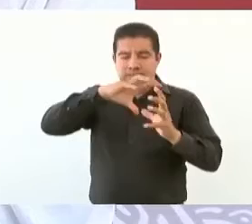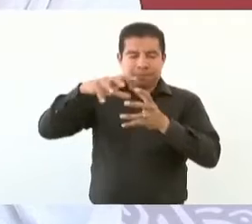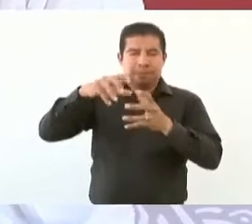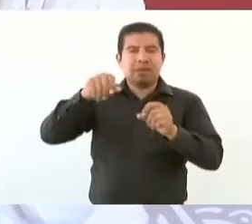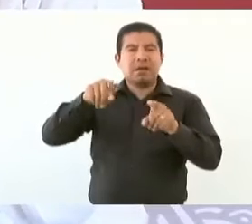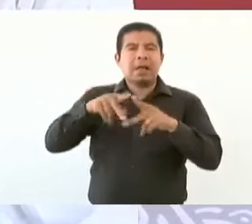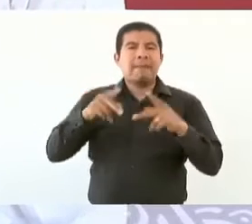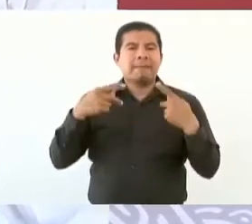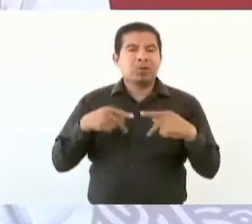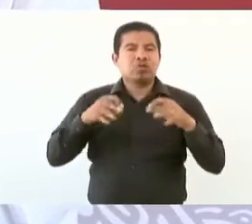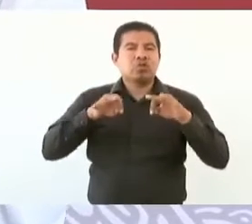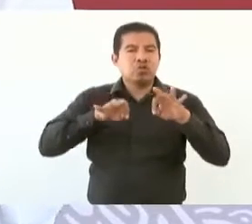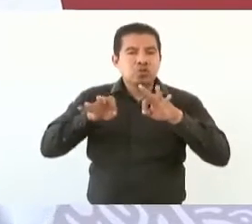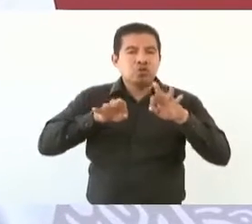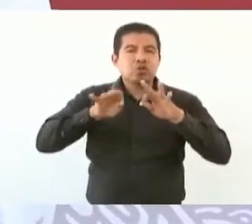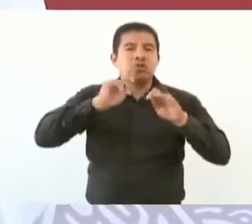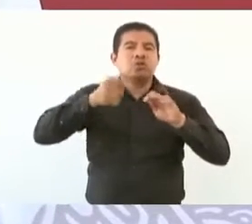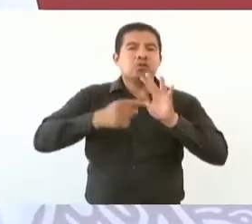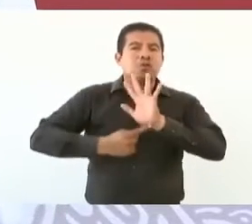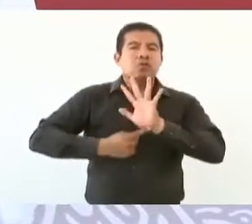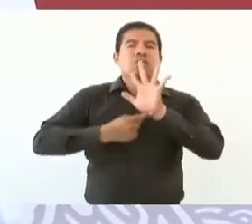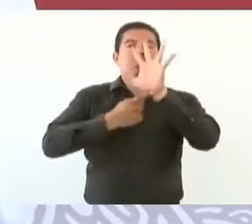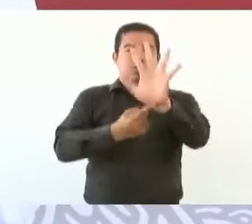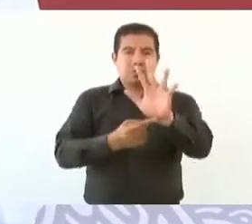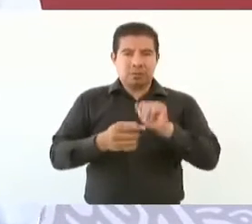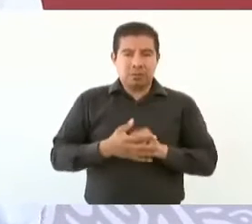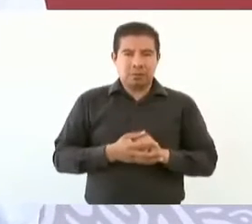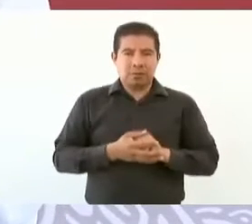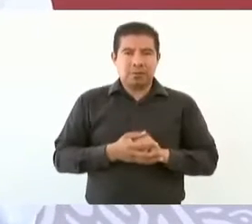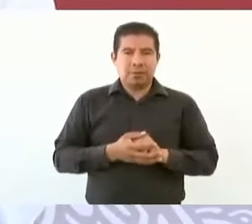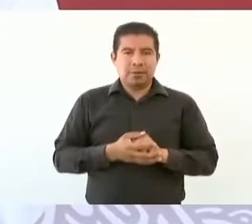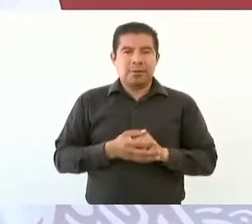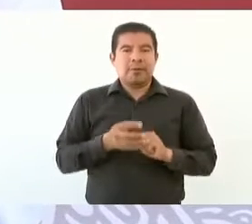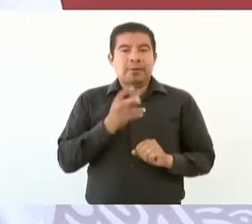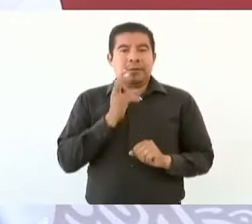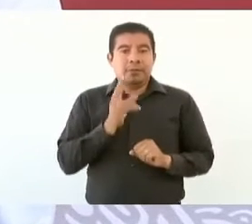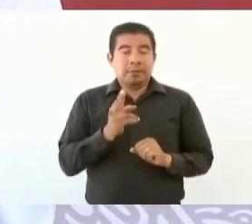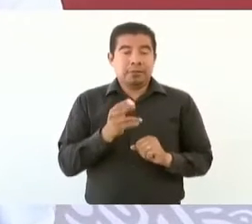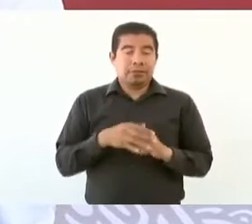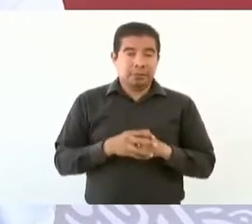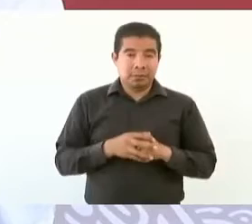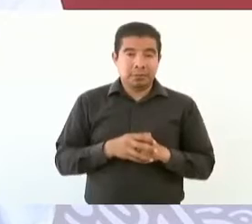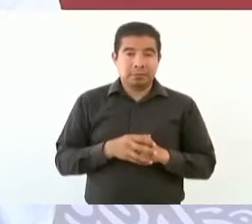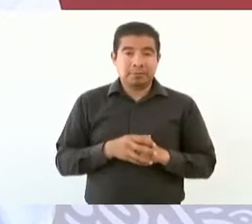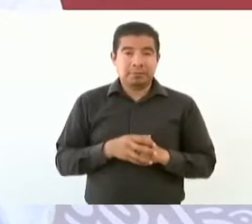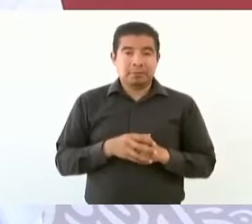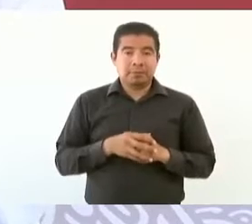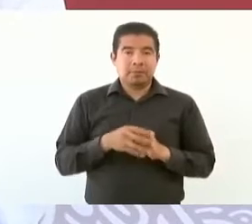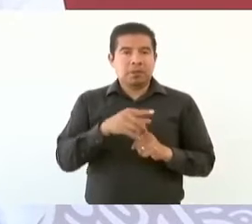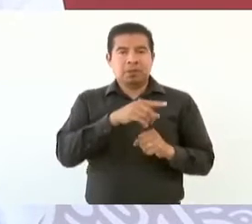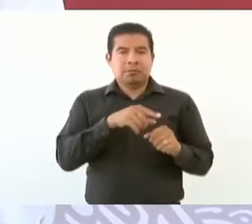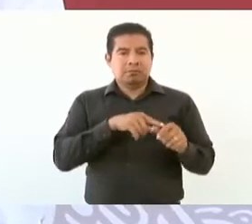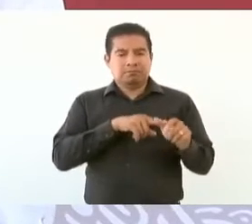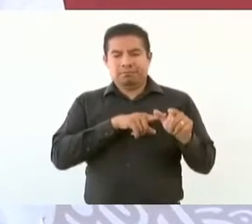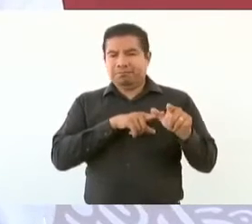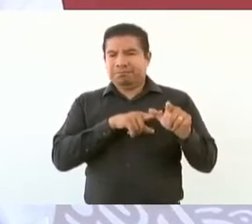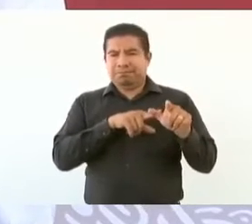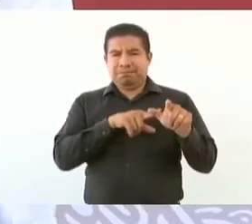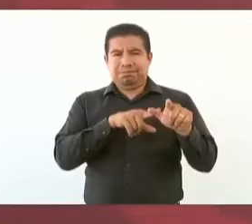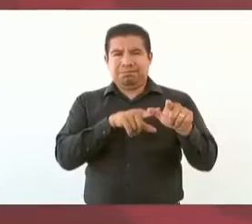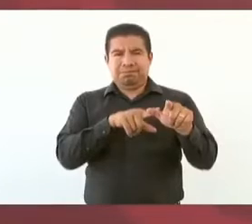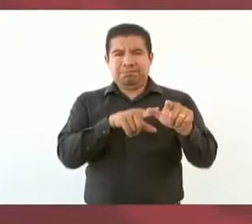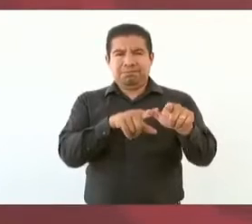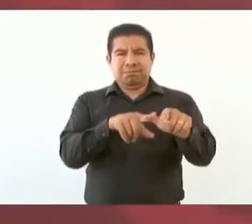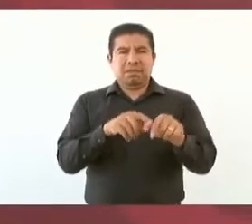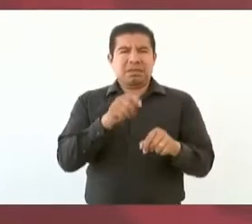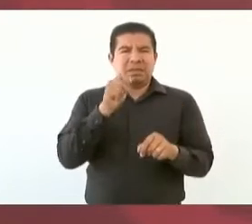porque en los últimos tiempos, con el predominio de lo que